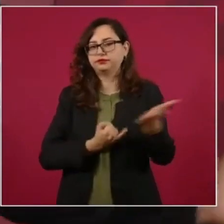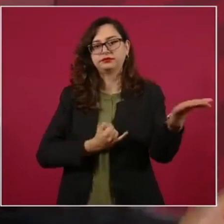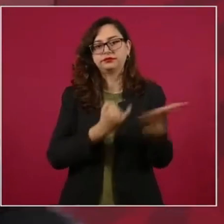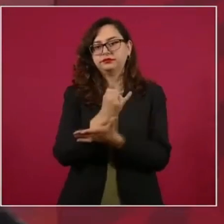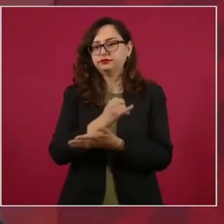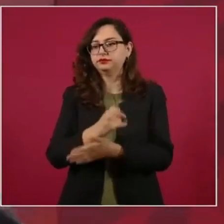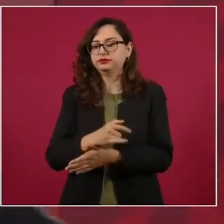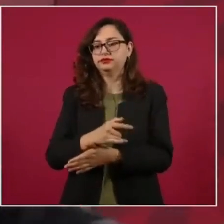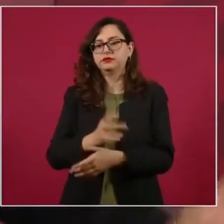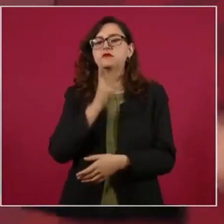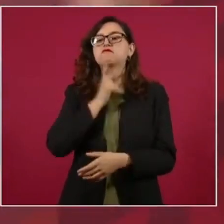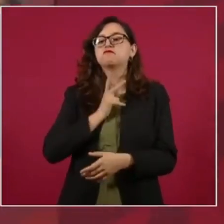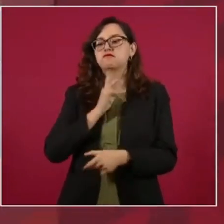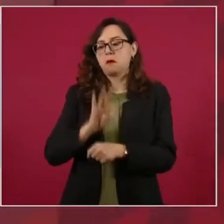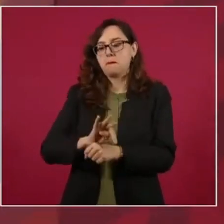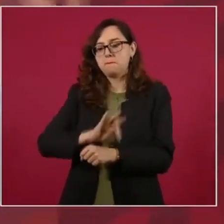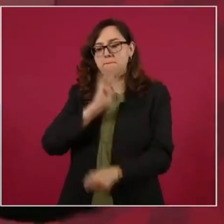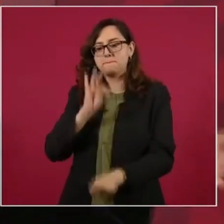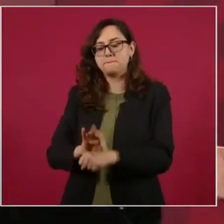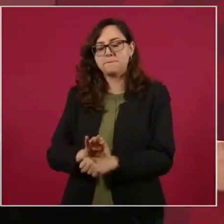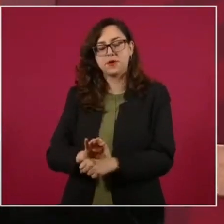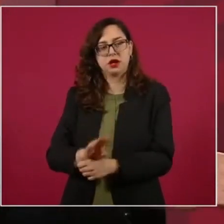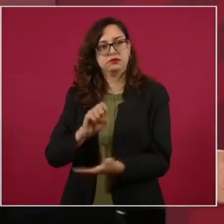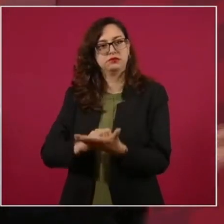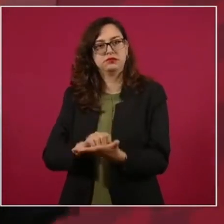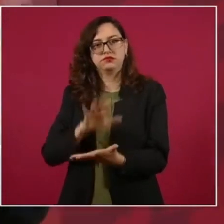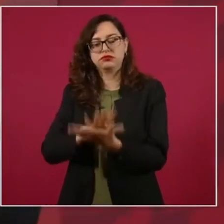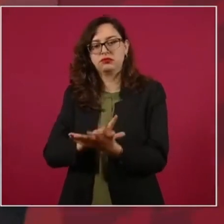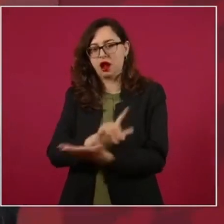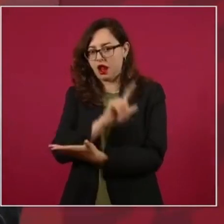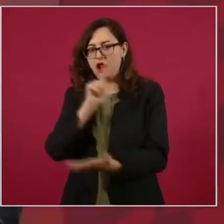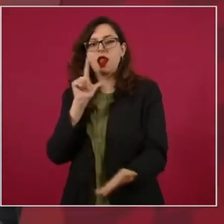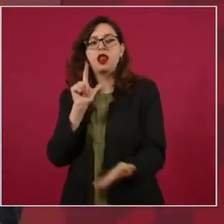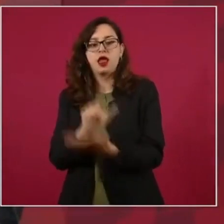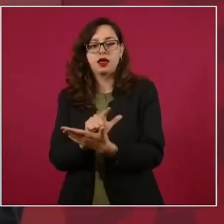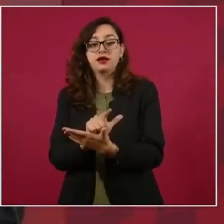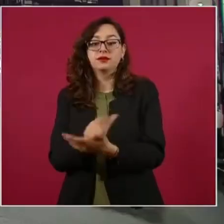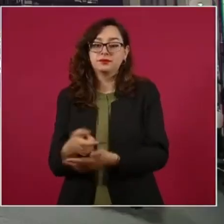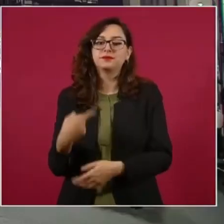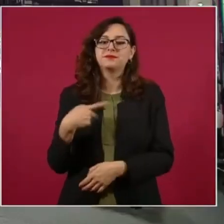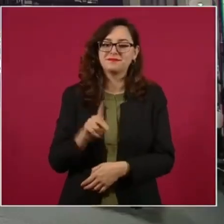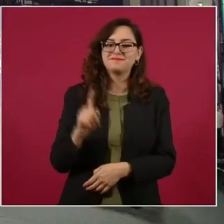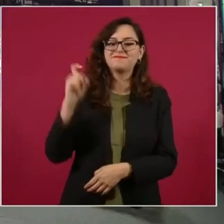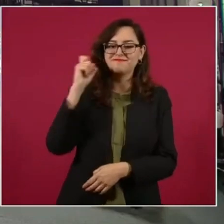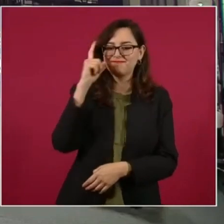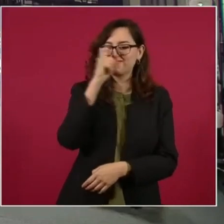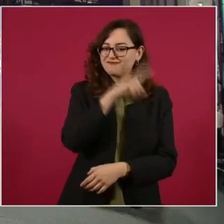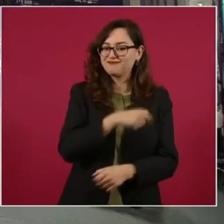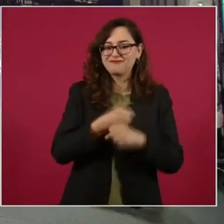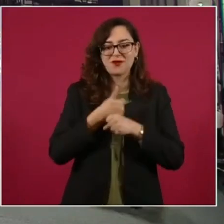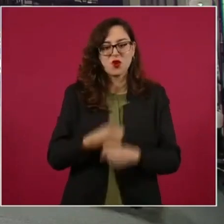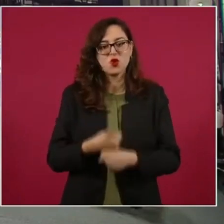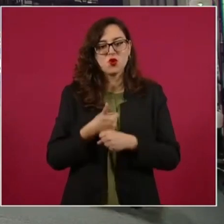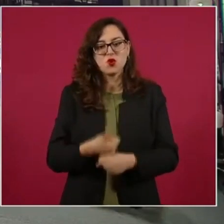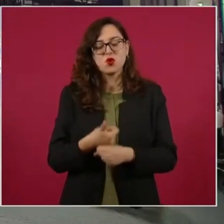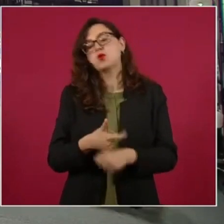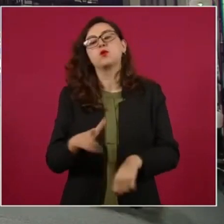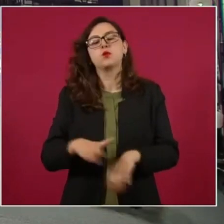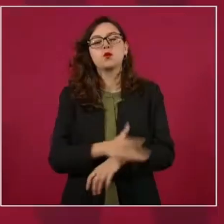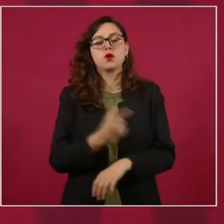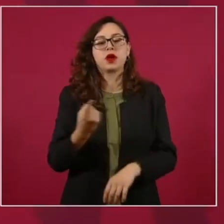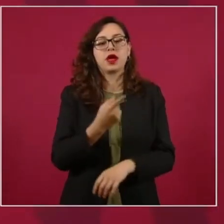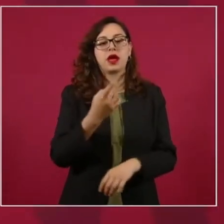Pero se padeció mucho porque las compañías petroleras tenían incluso